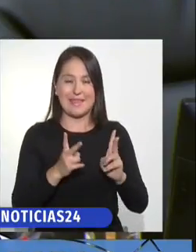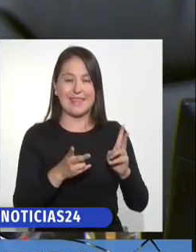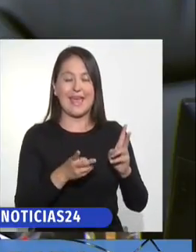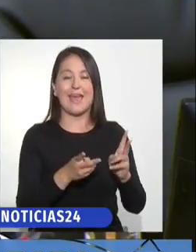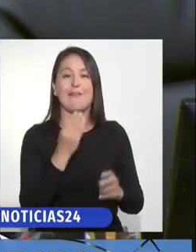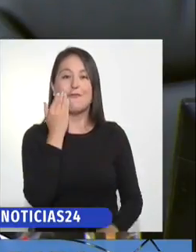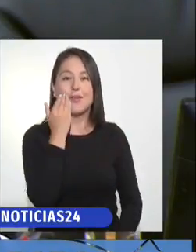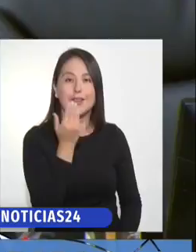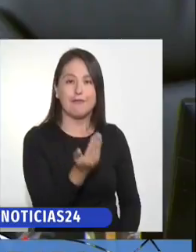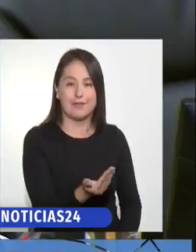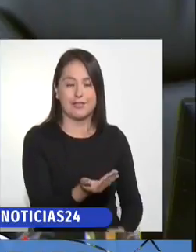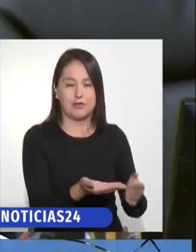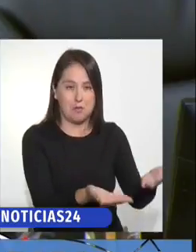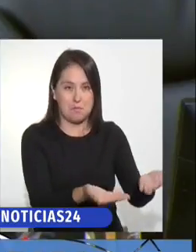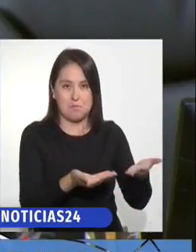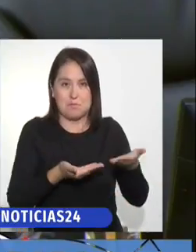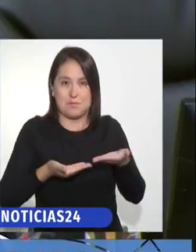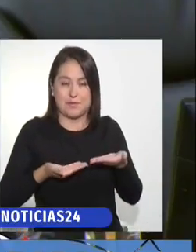a este subsidio.